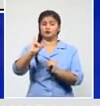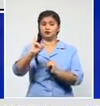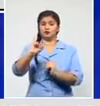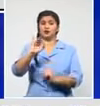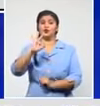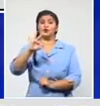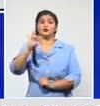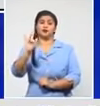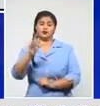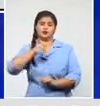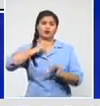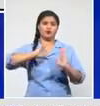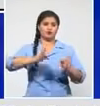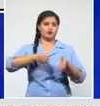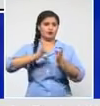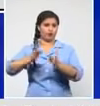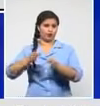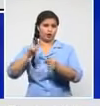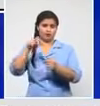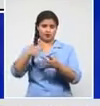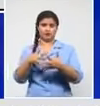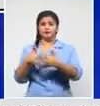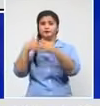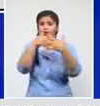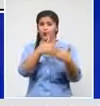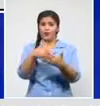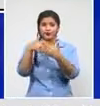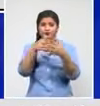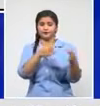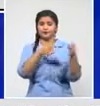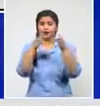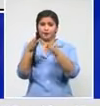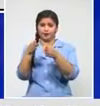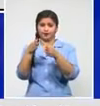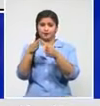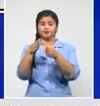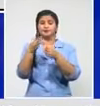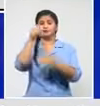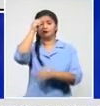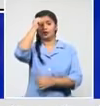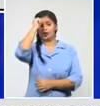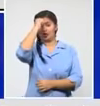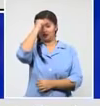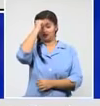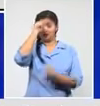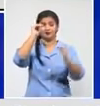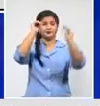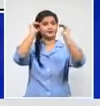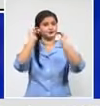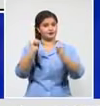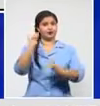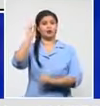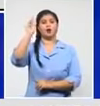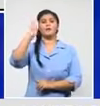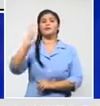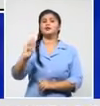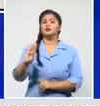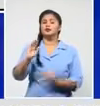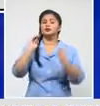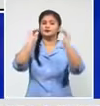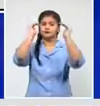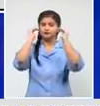248.687 fallecidos. Le sigue la India, le sigue Brasil y le sigue